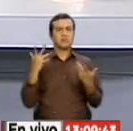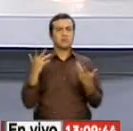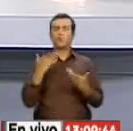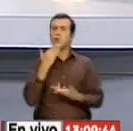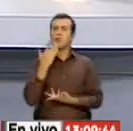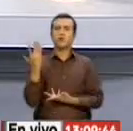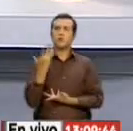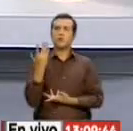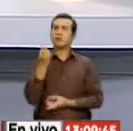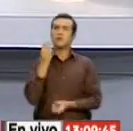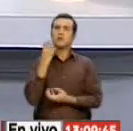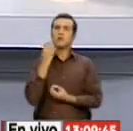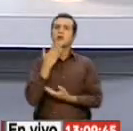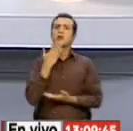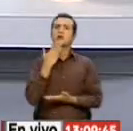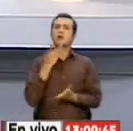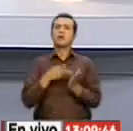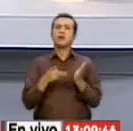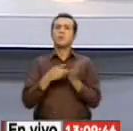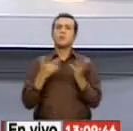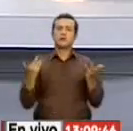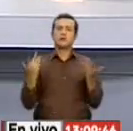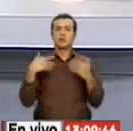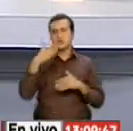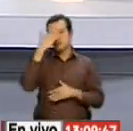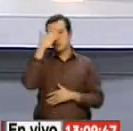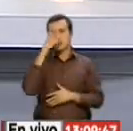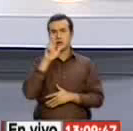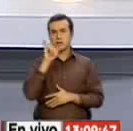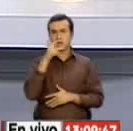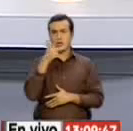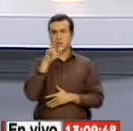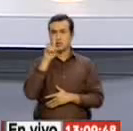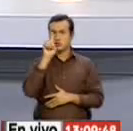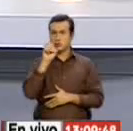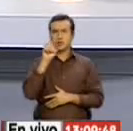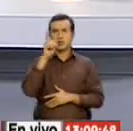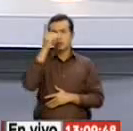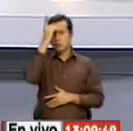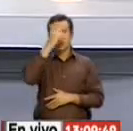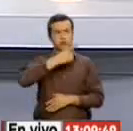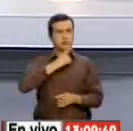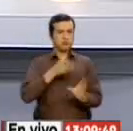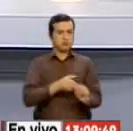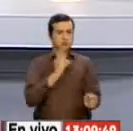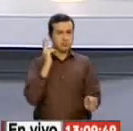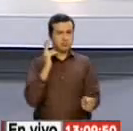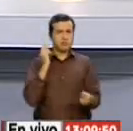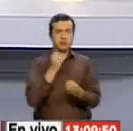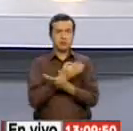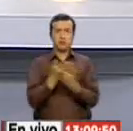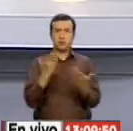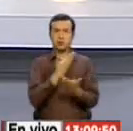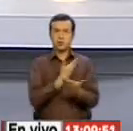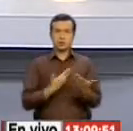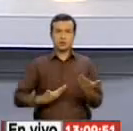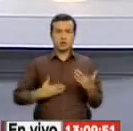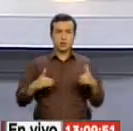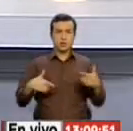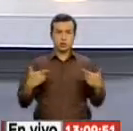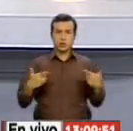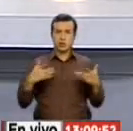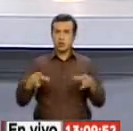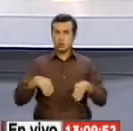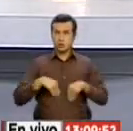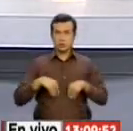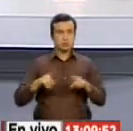nos cuentes, Daniel, qué sucedió exactamente. Sabemos que Richard Espinosa renunció, pero por otro lado también se informa en las redes que el presidente Lenín Moreno no habría